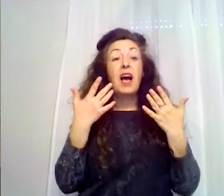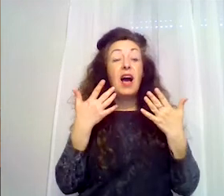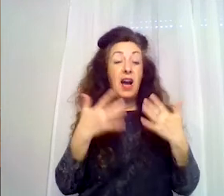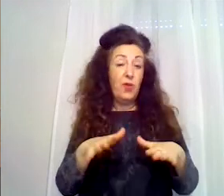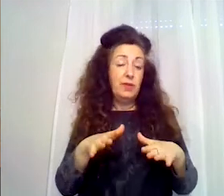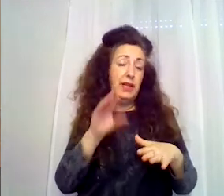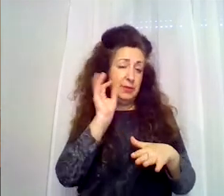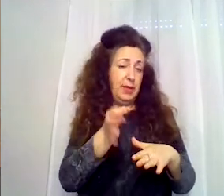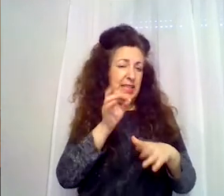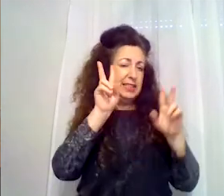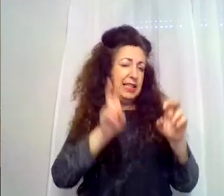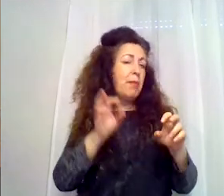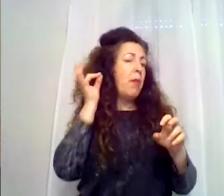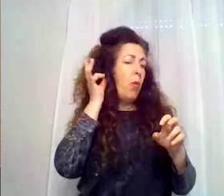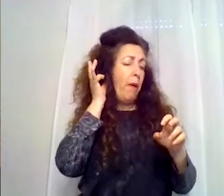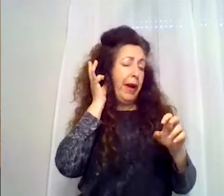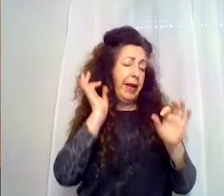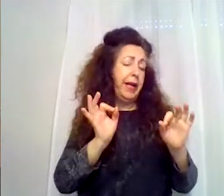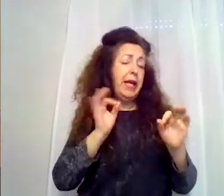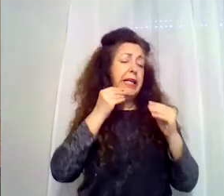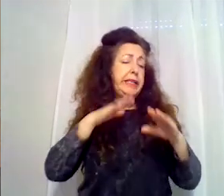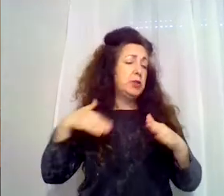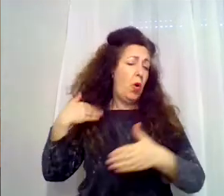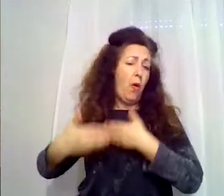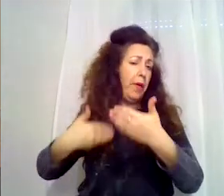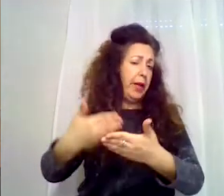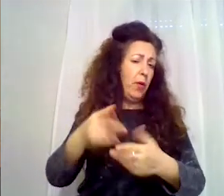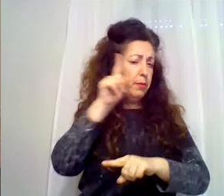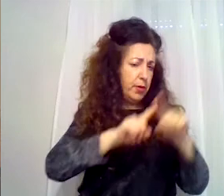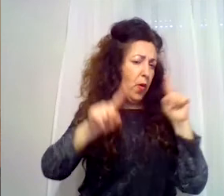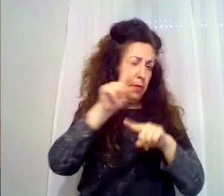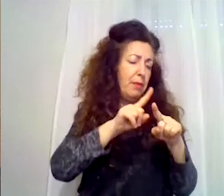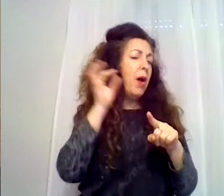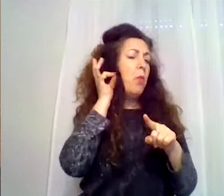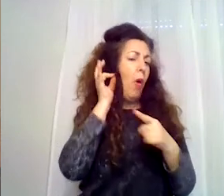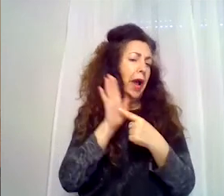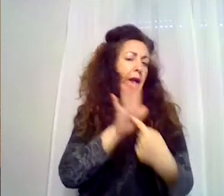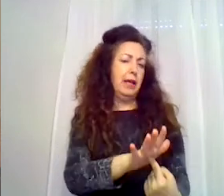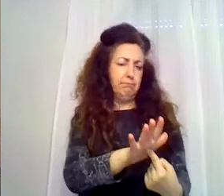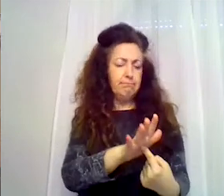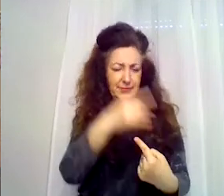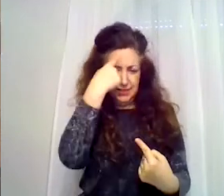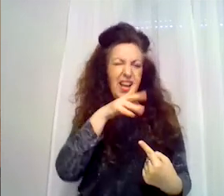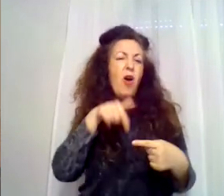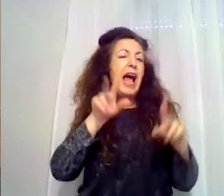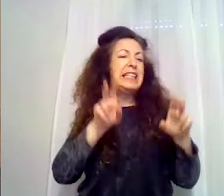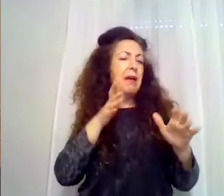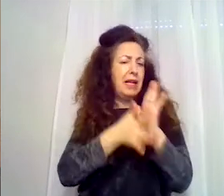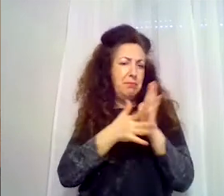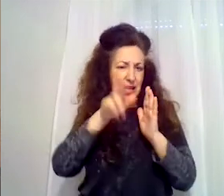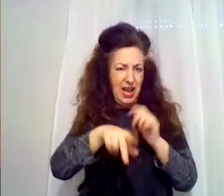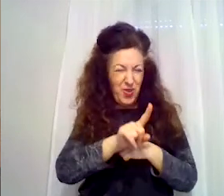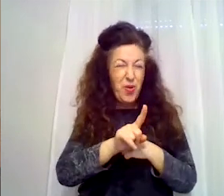de familia, no pueda escribir obras de la envergadura de la saga